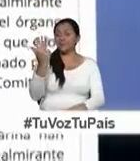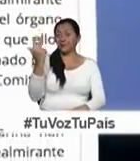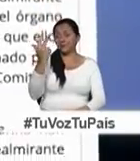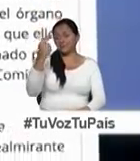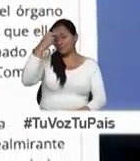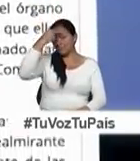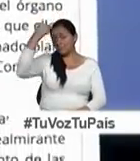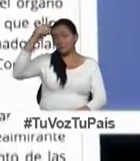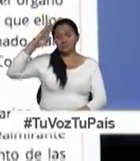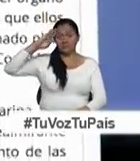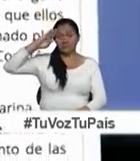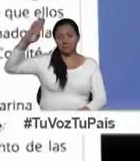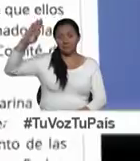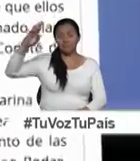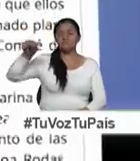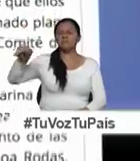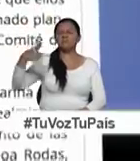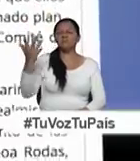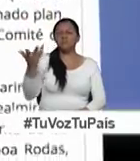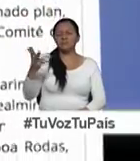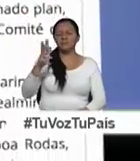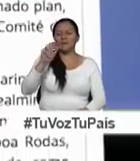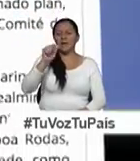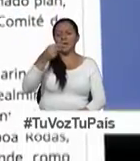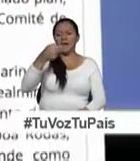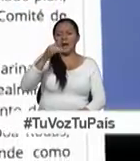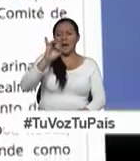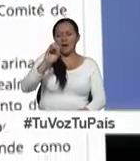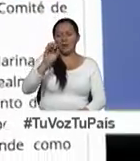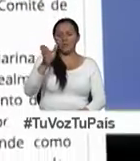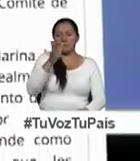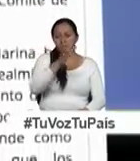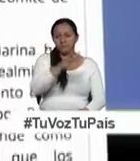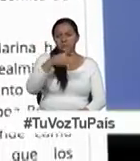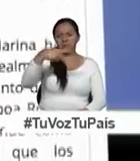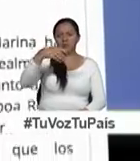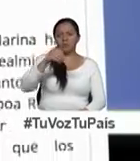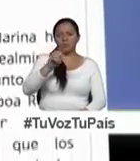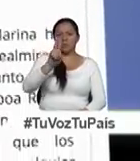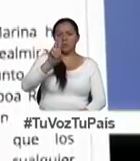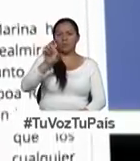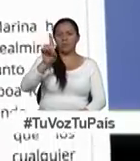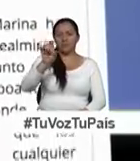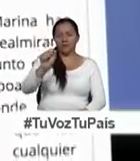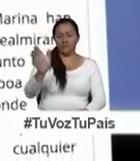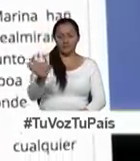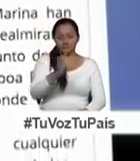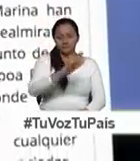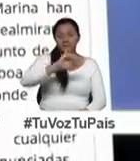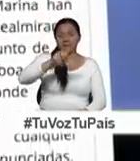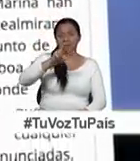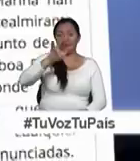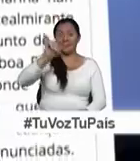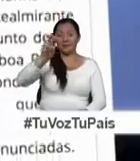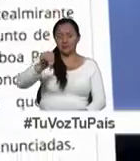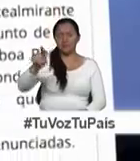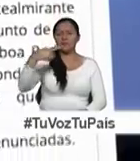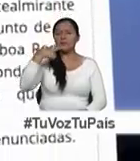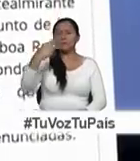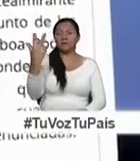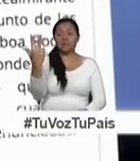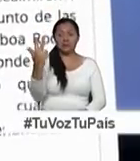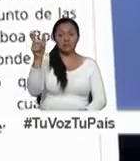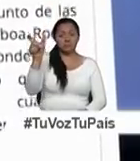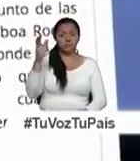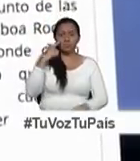de los marinos contraalmirantes Remigio Haro, Rafael Poveda y Darwin Jarrín, se aclara públicamente que